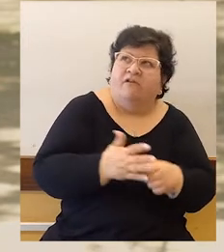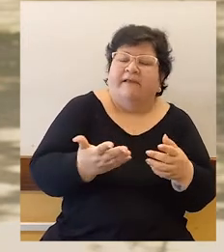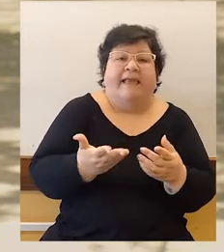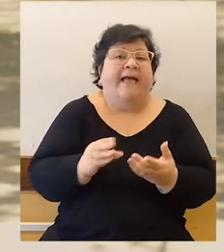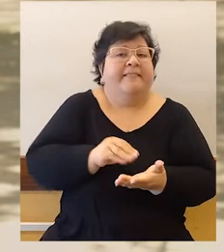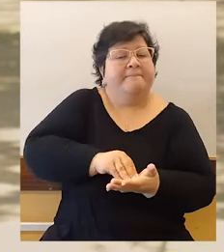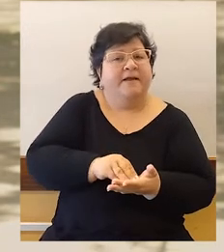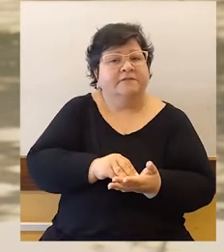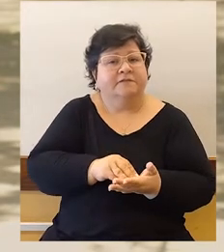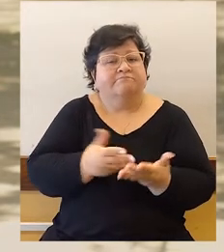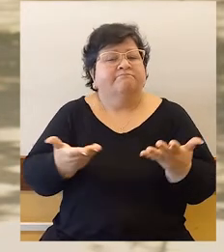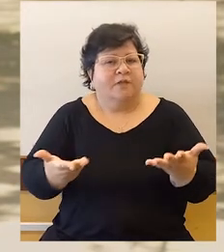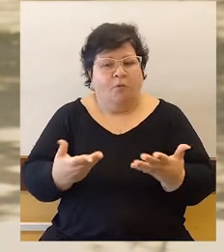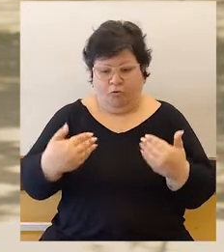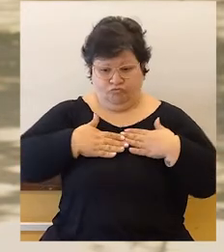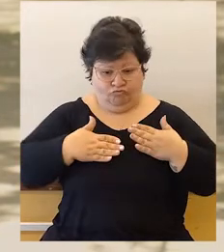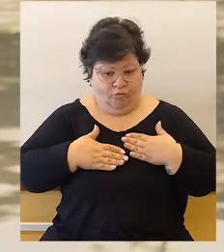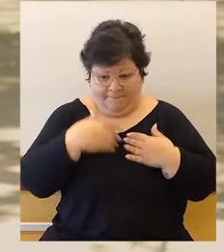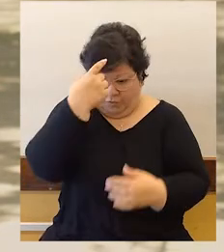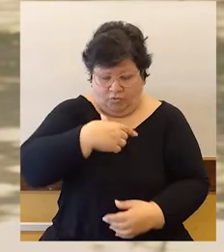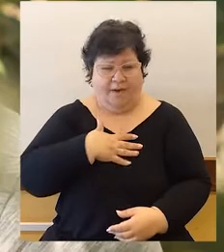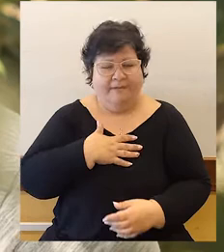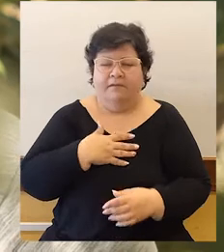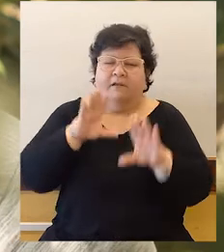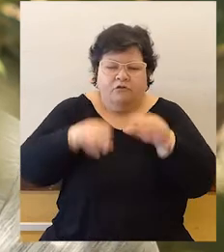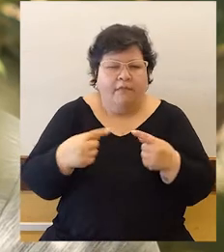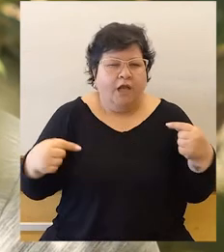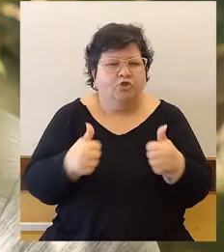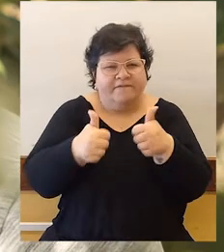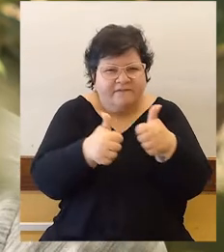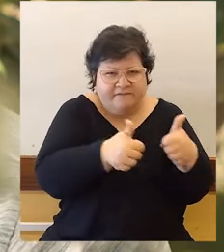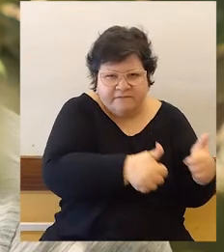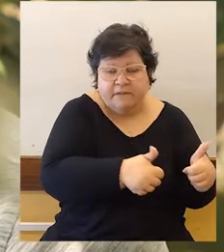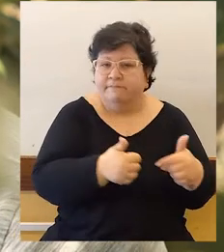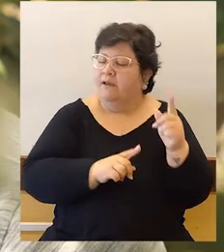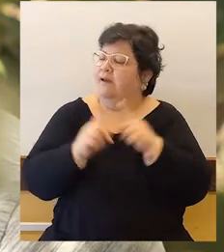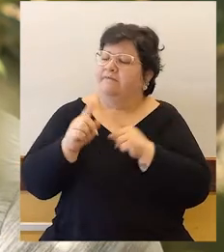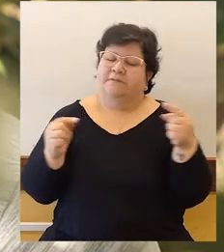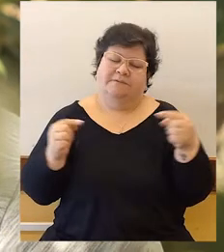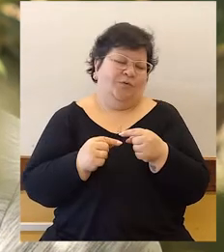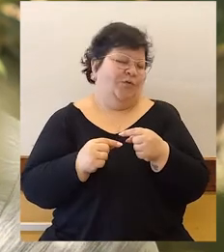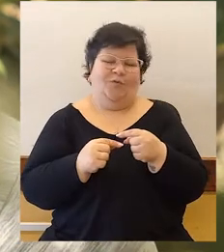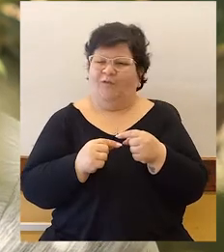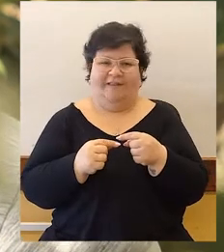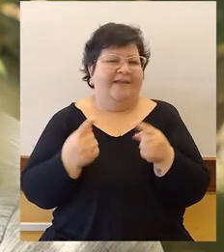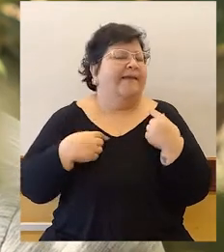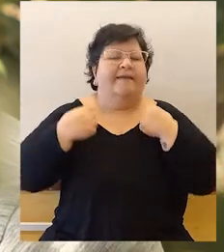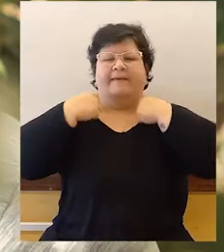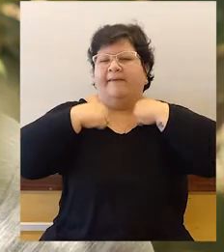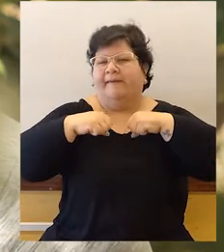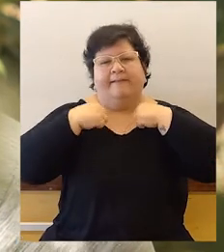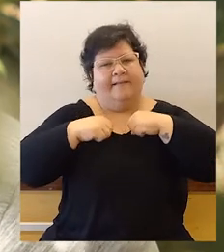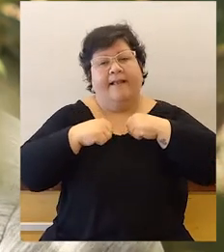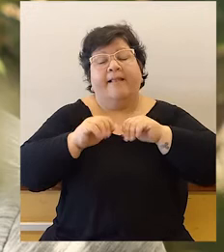la presión esa, más la presión que se pone uno como deportista de que quiere que todas las cosas le salgan bien, hay veces que eso juega en contra y hay que entrenar, poder